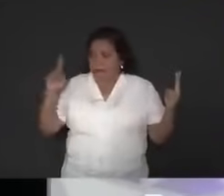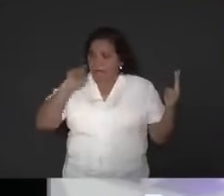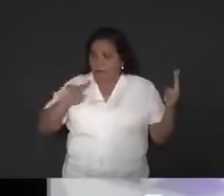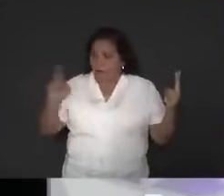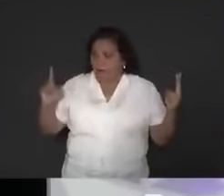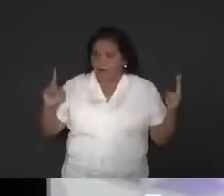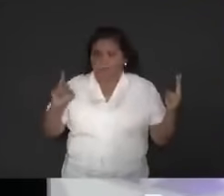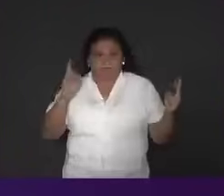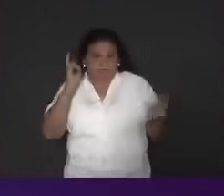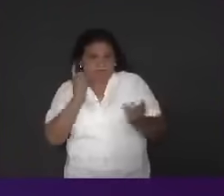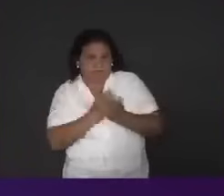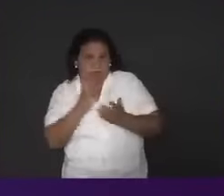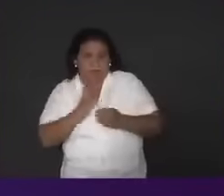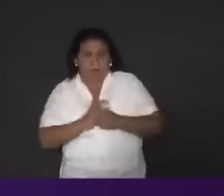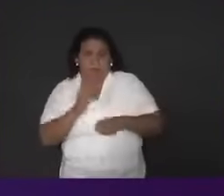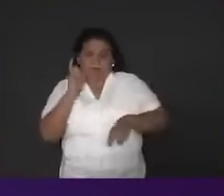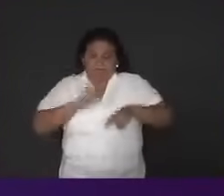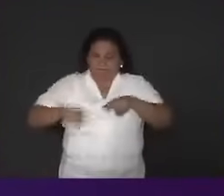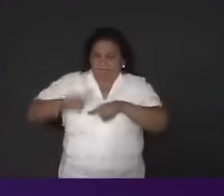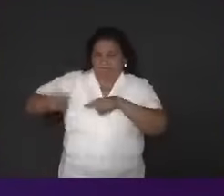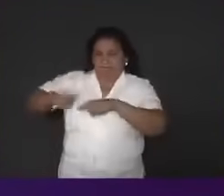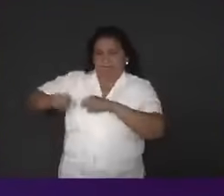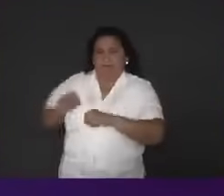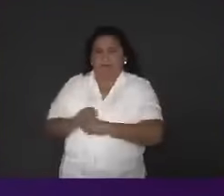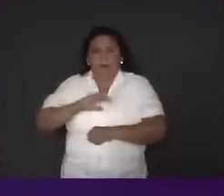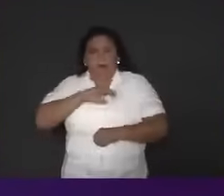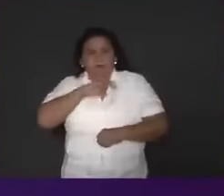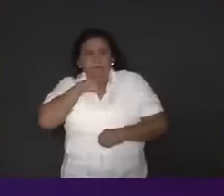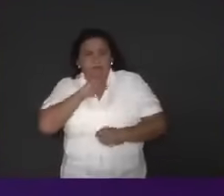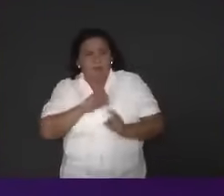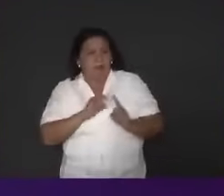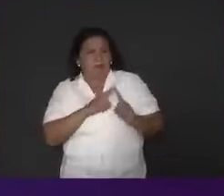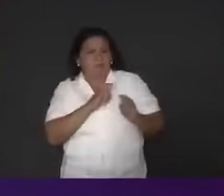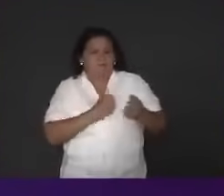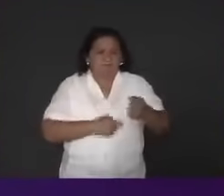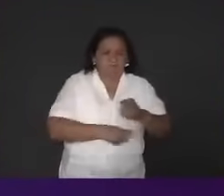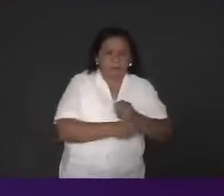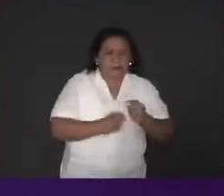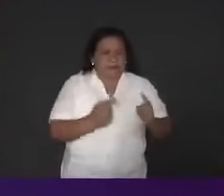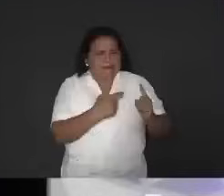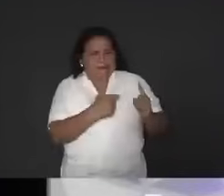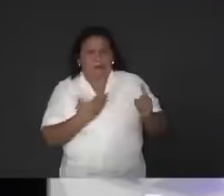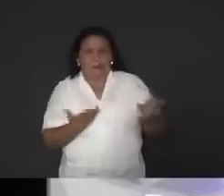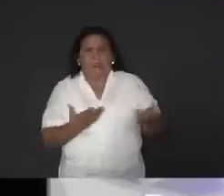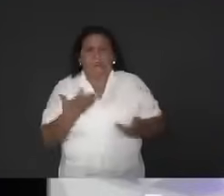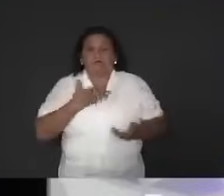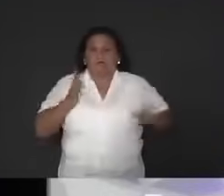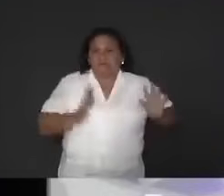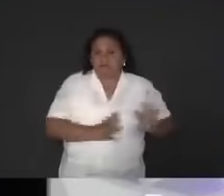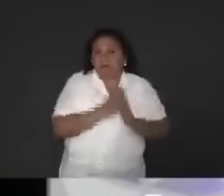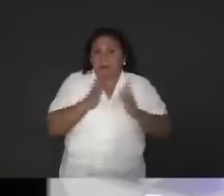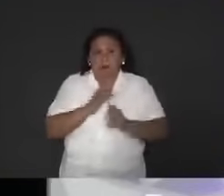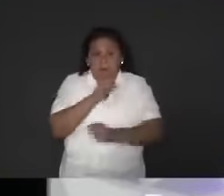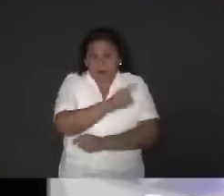que te pueda hablar de combate a la corrupción. Y para que logremos un combate a la corrupción, tiene que participar la